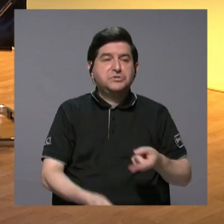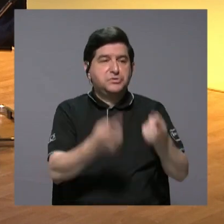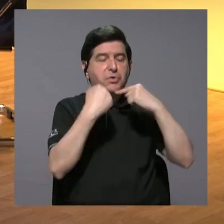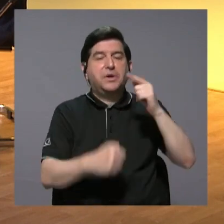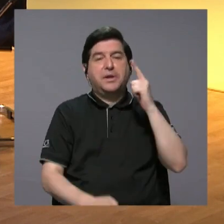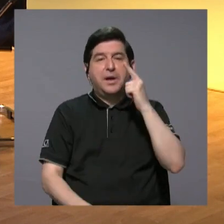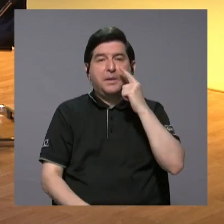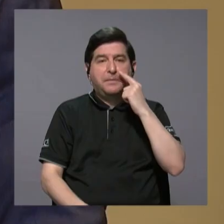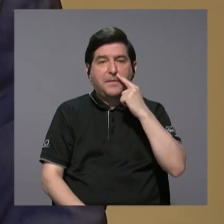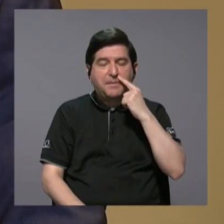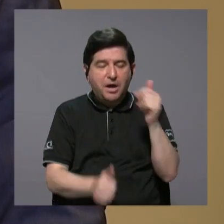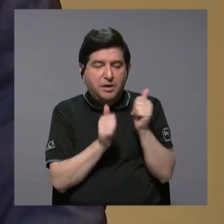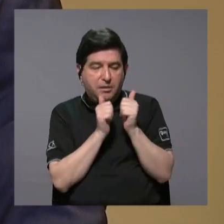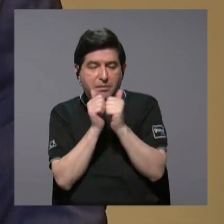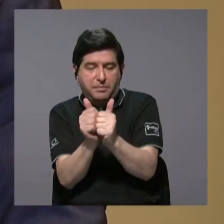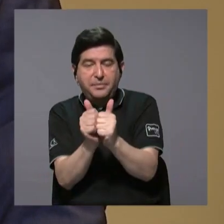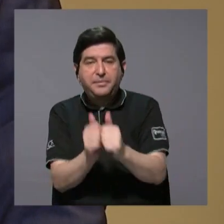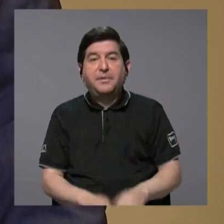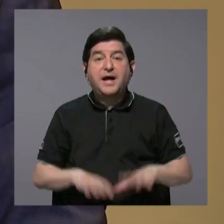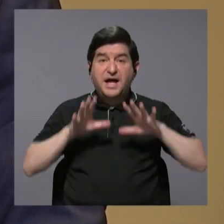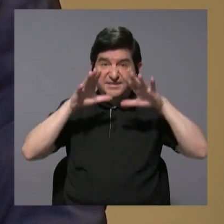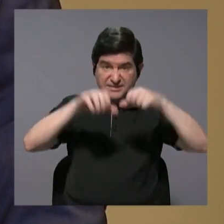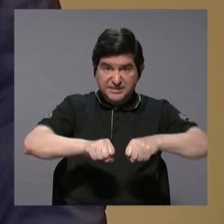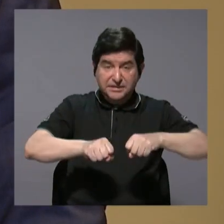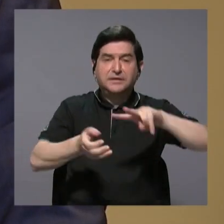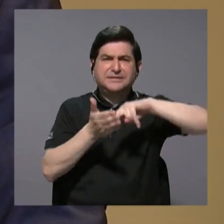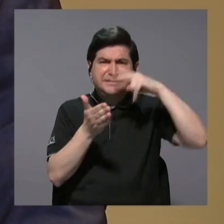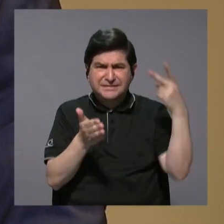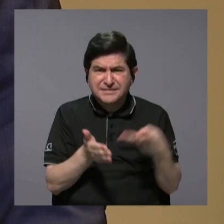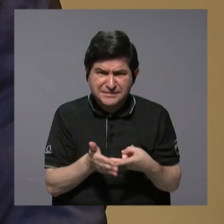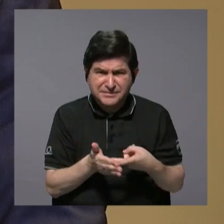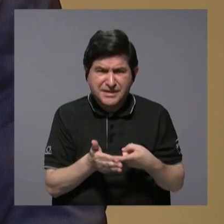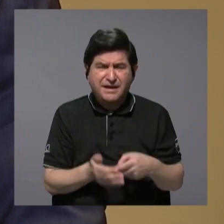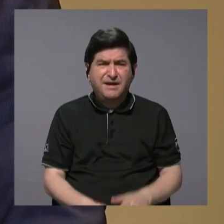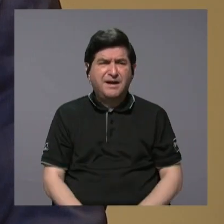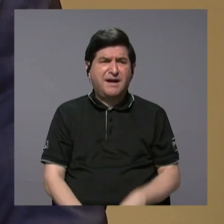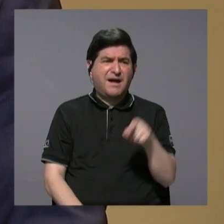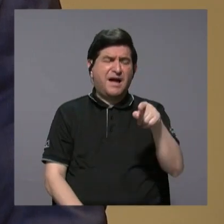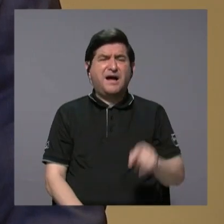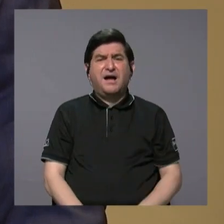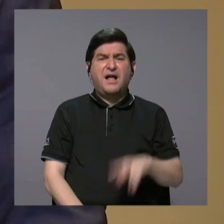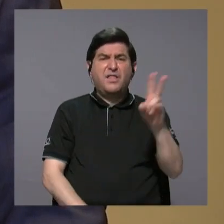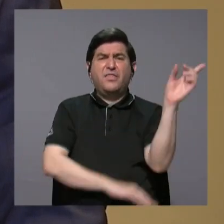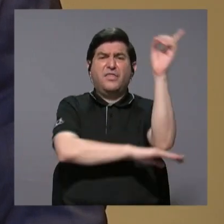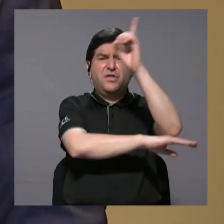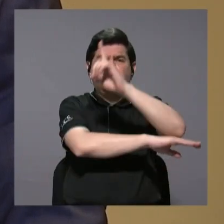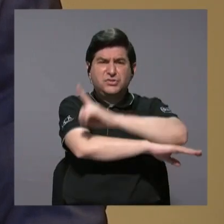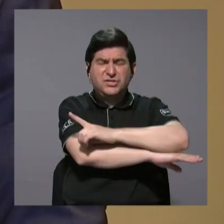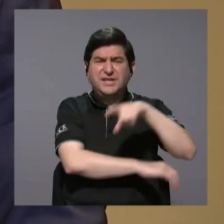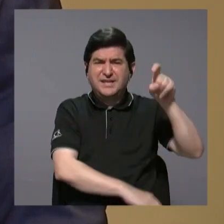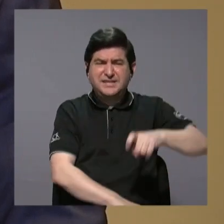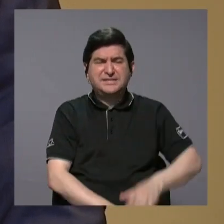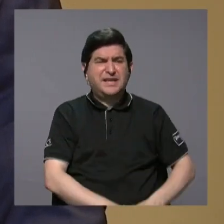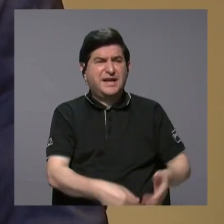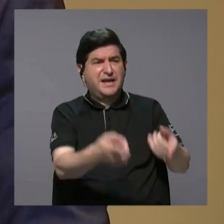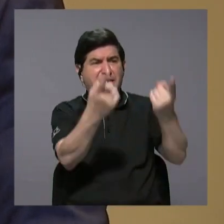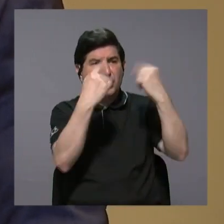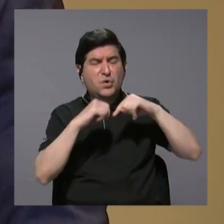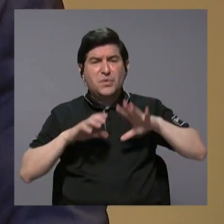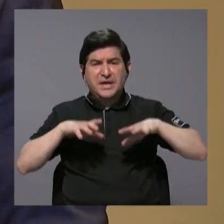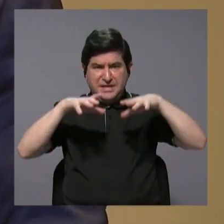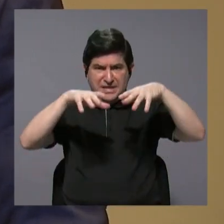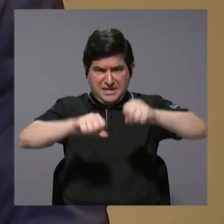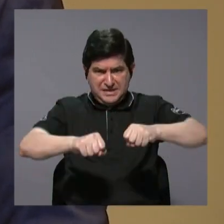papá a citas, y eso implicaba sacar un par de días para venir a la cita, que